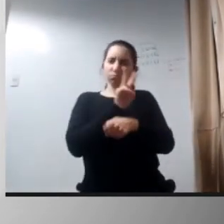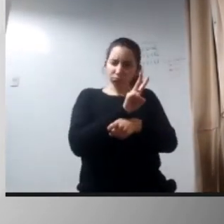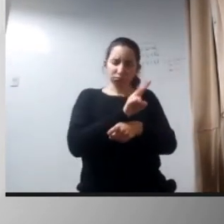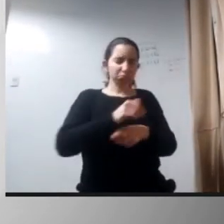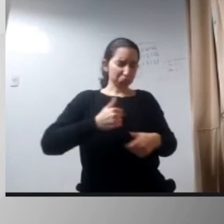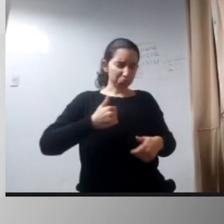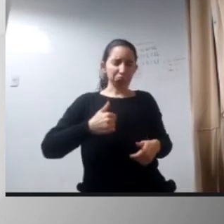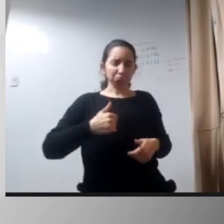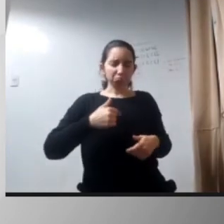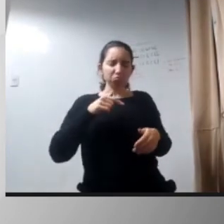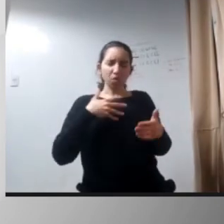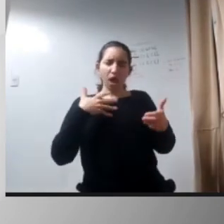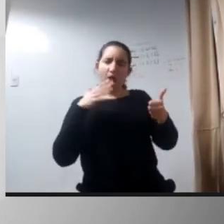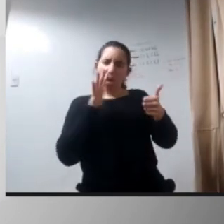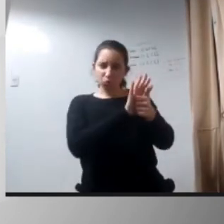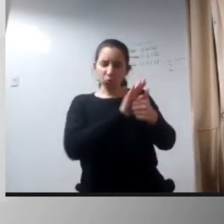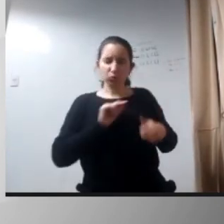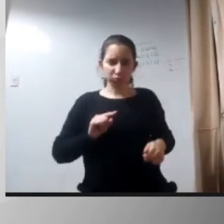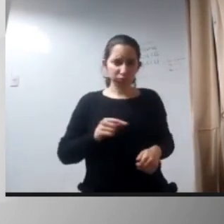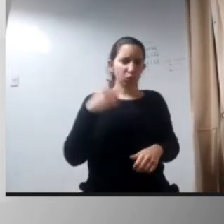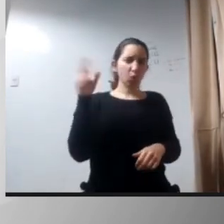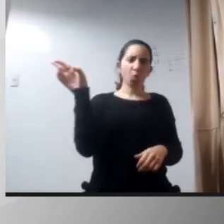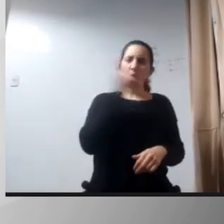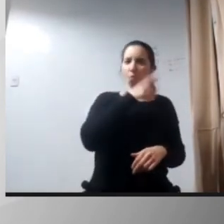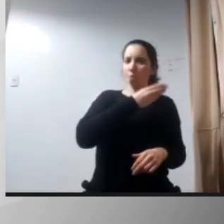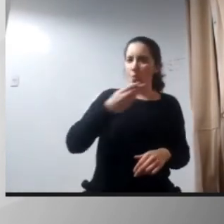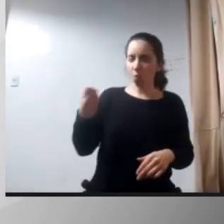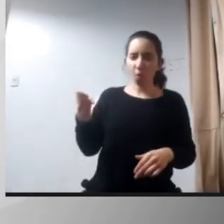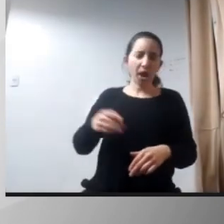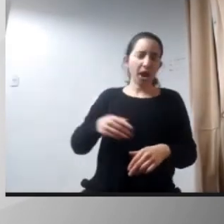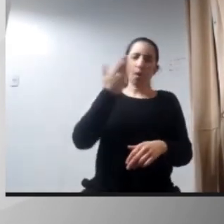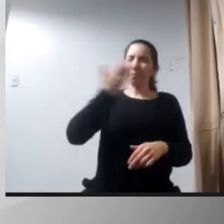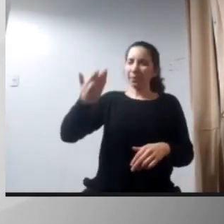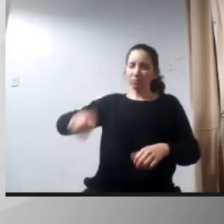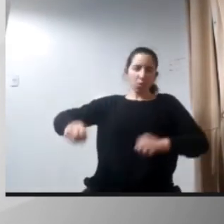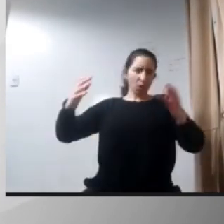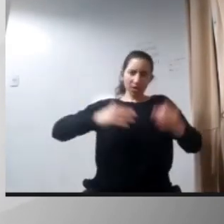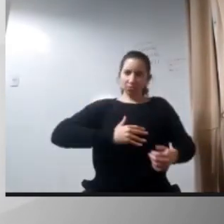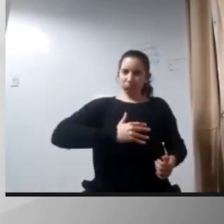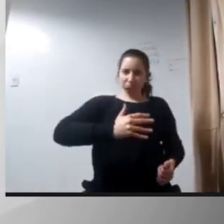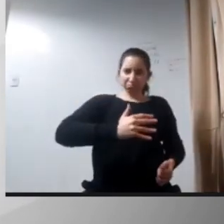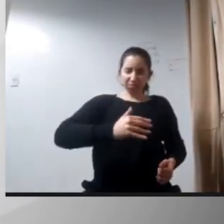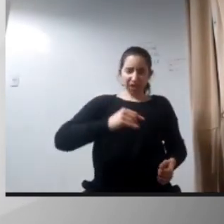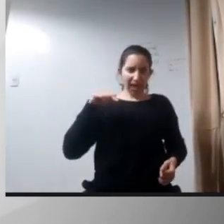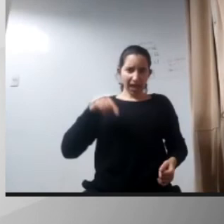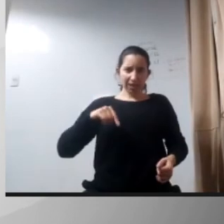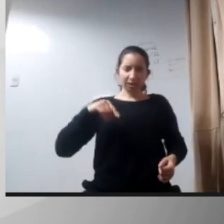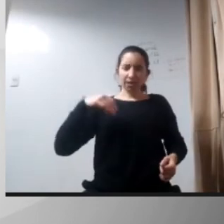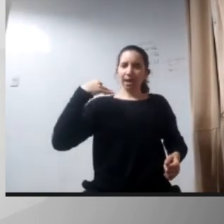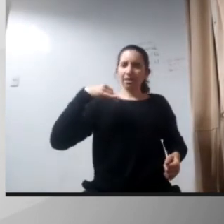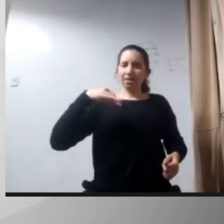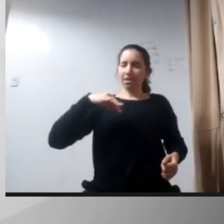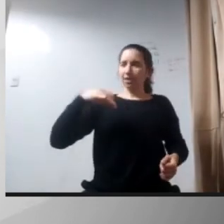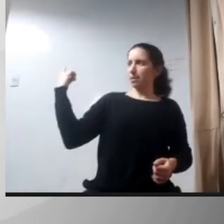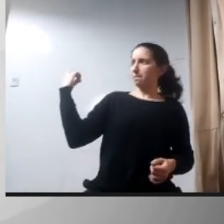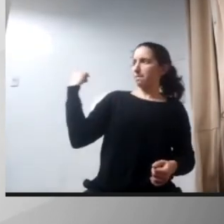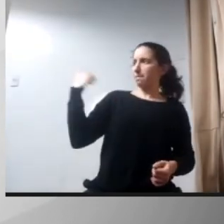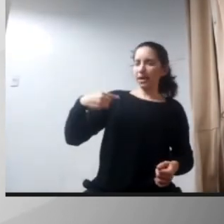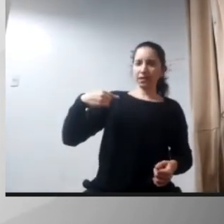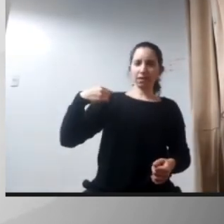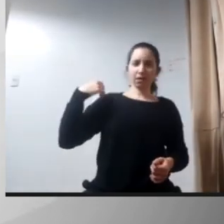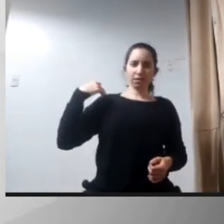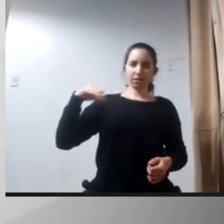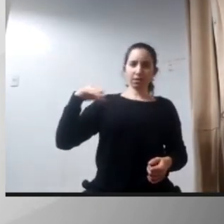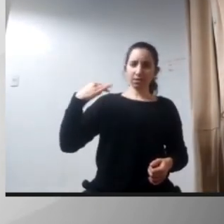No creo que ninguna persona, ninguna mujer ni otra persona gestante tenga que ser obligada a llevar